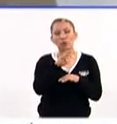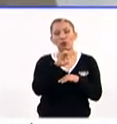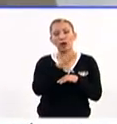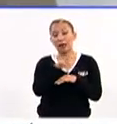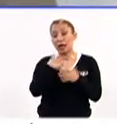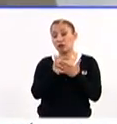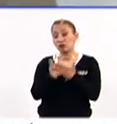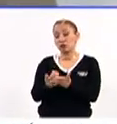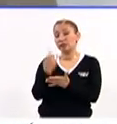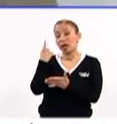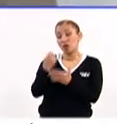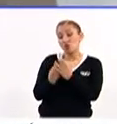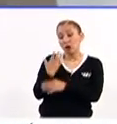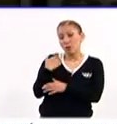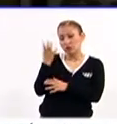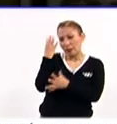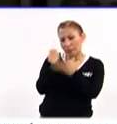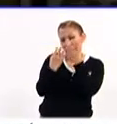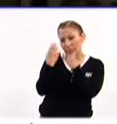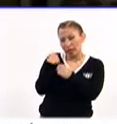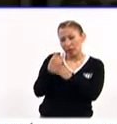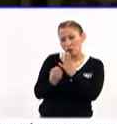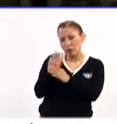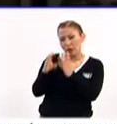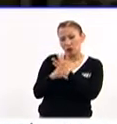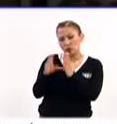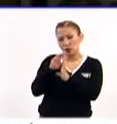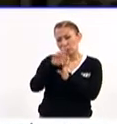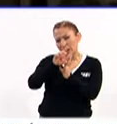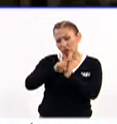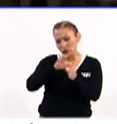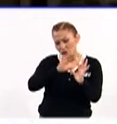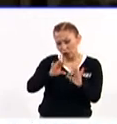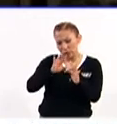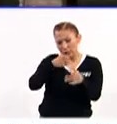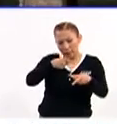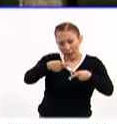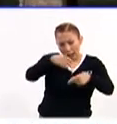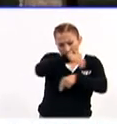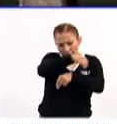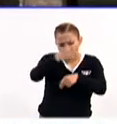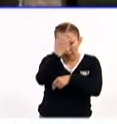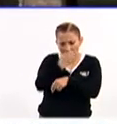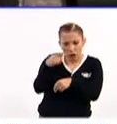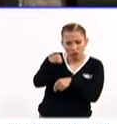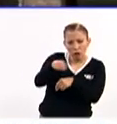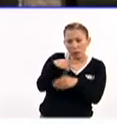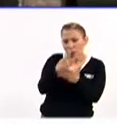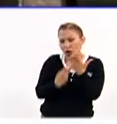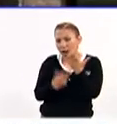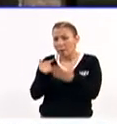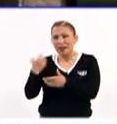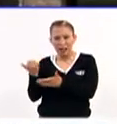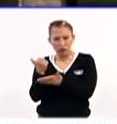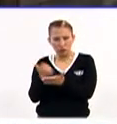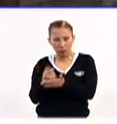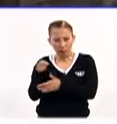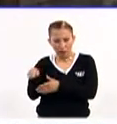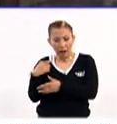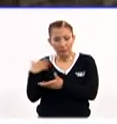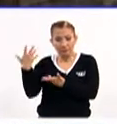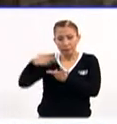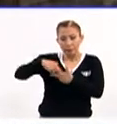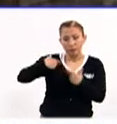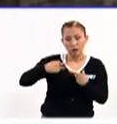ha permitido generar nuevos conocimientos e innovadoras metodologías de planeación y evaluación de las políticas urbanas,